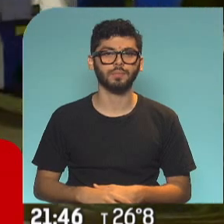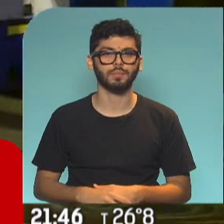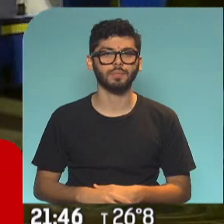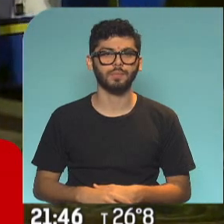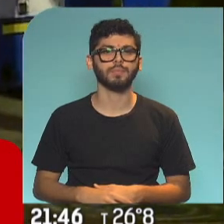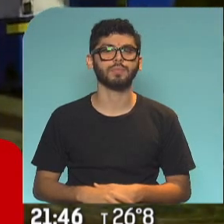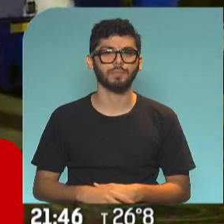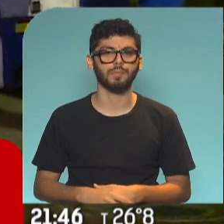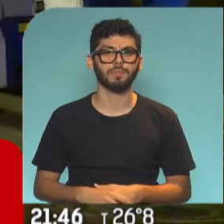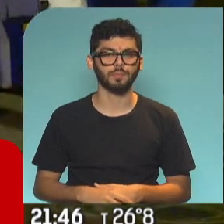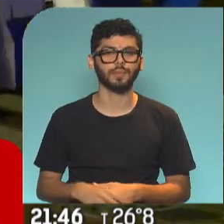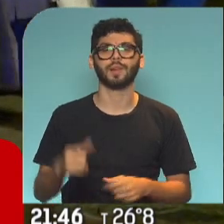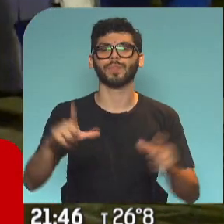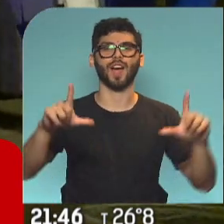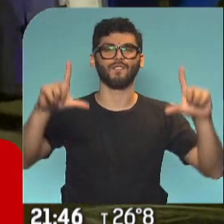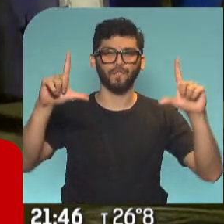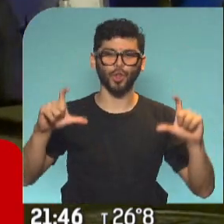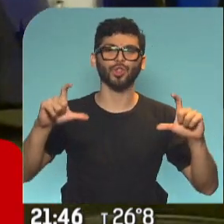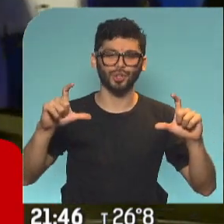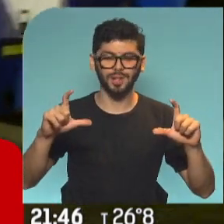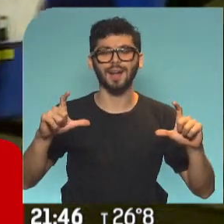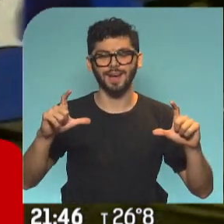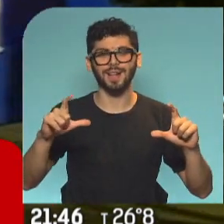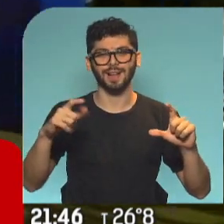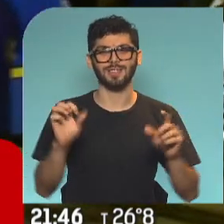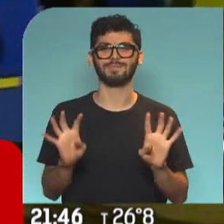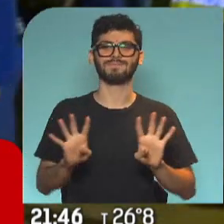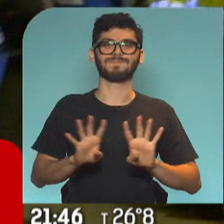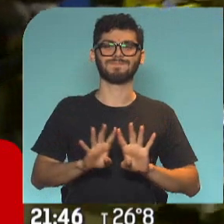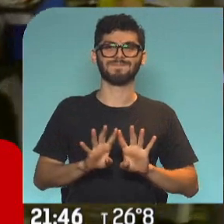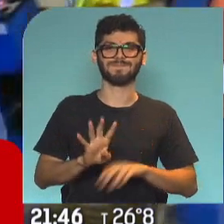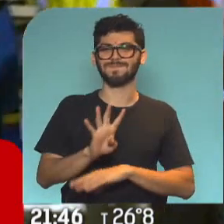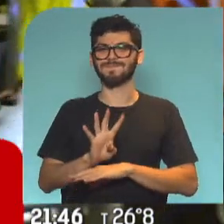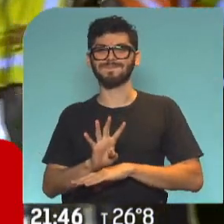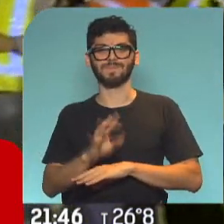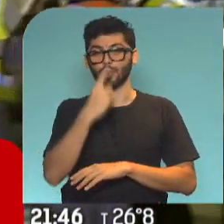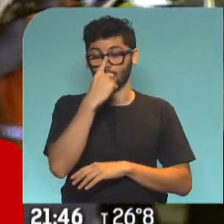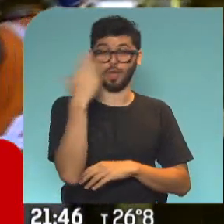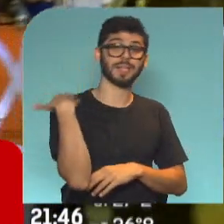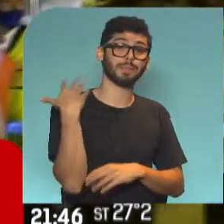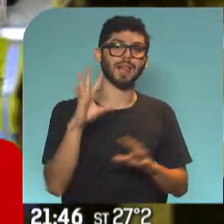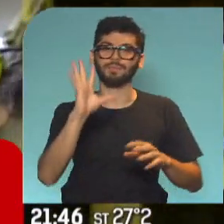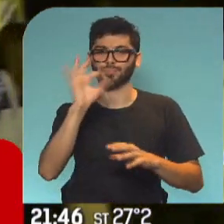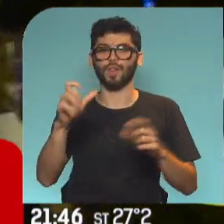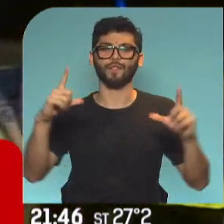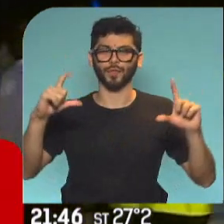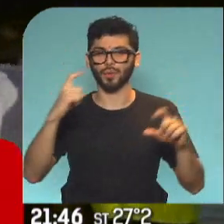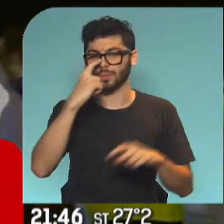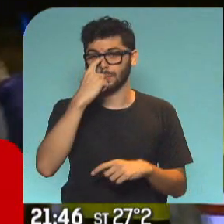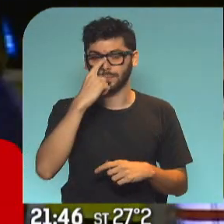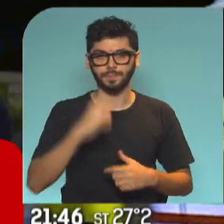Bueno, se están la foto, sí, están posando para la foto, los tenemos de espalda nosotros, pero están posando ahí para una foto